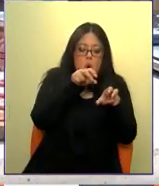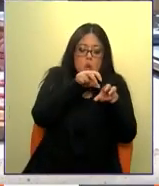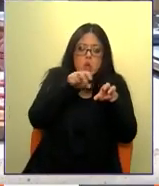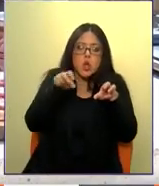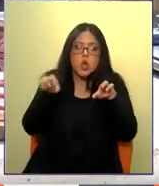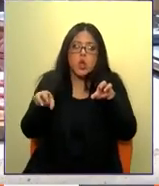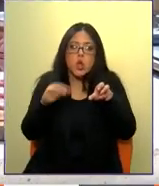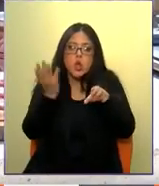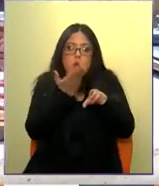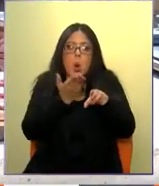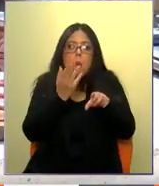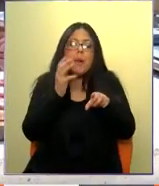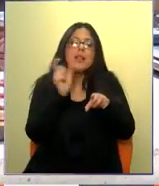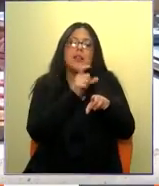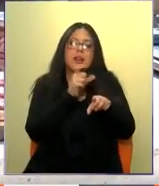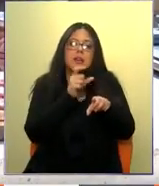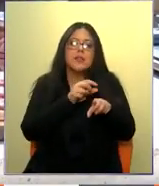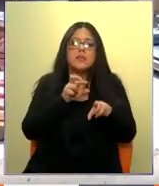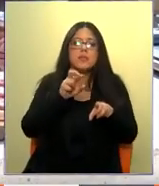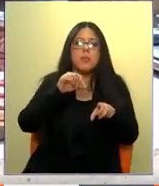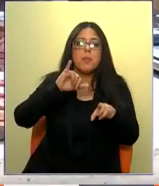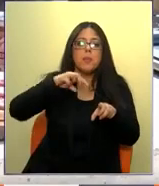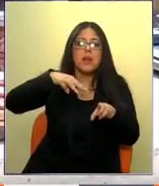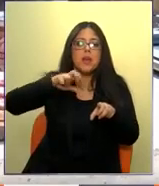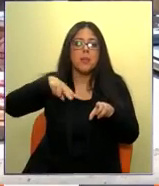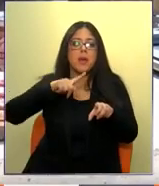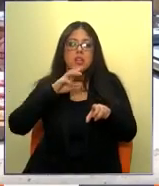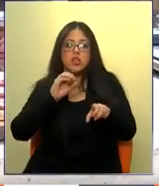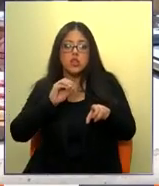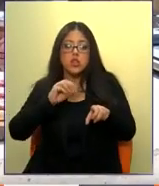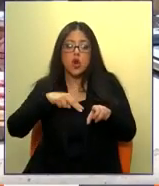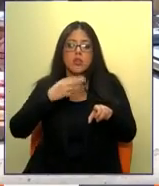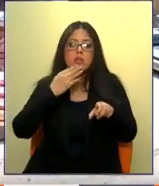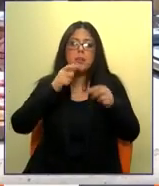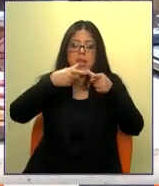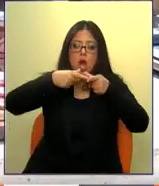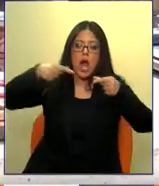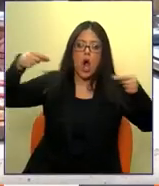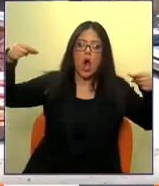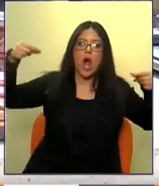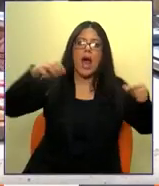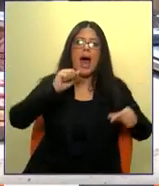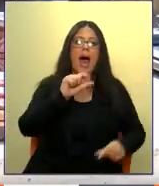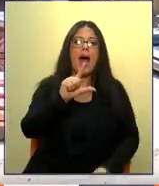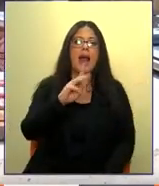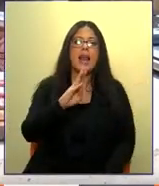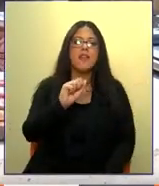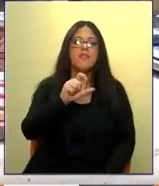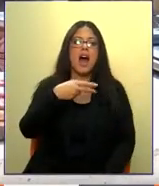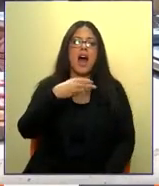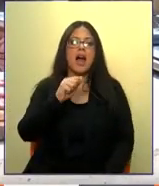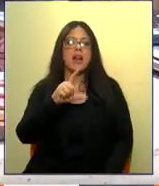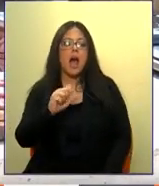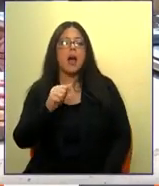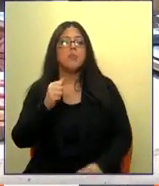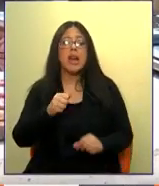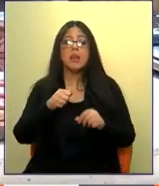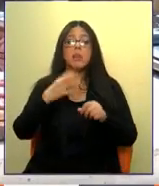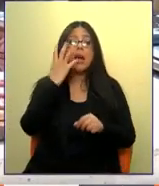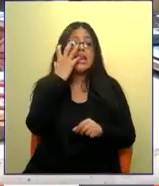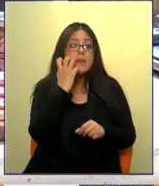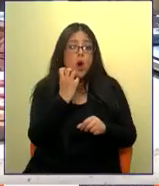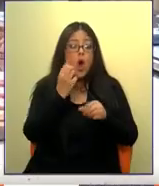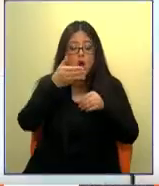en tu casa, pimentón, hojitas de albahaca. Un limoncito, lo partimos por la mitad